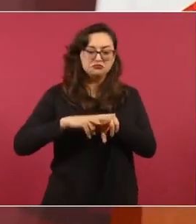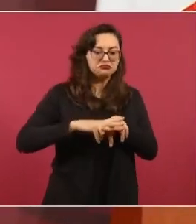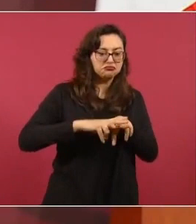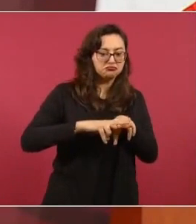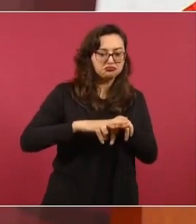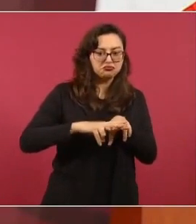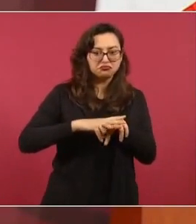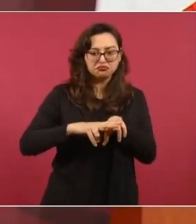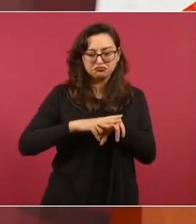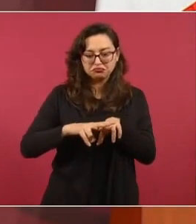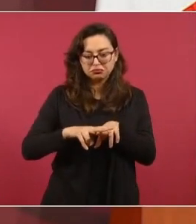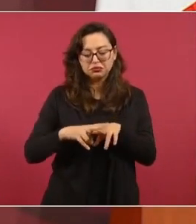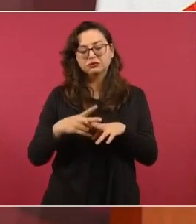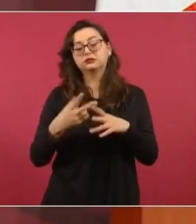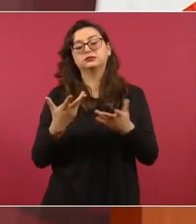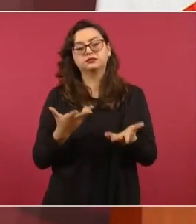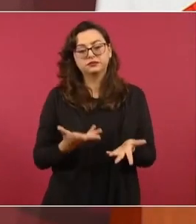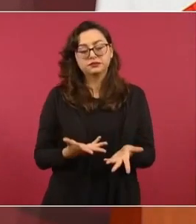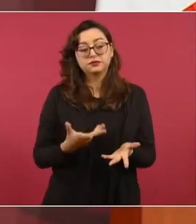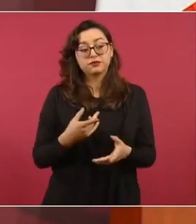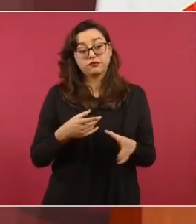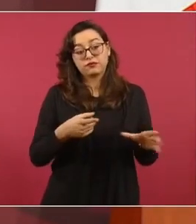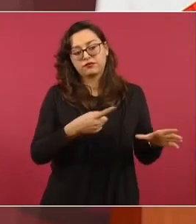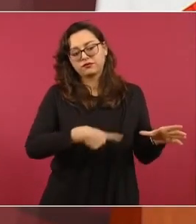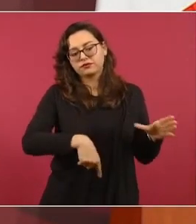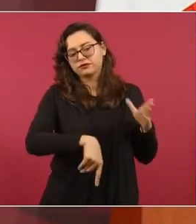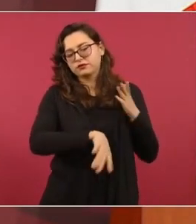y brincando todos los obstáculos de los